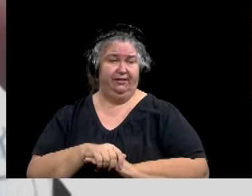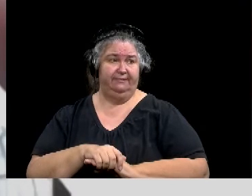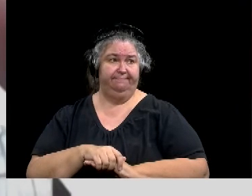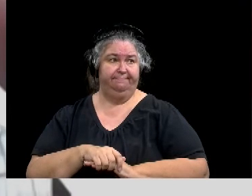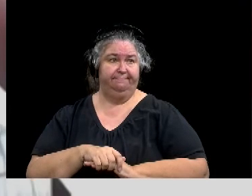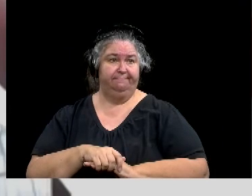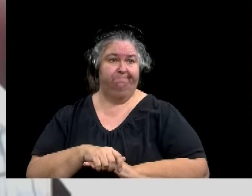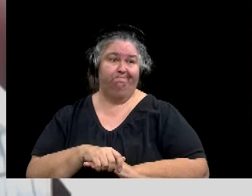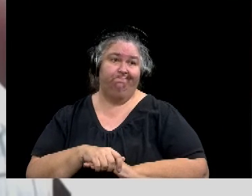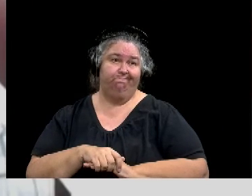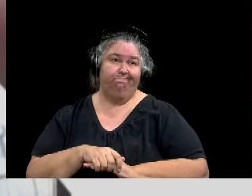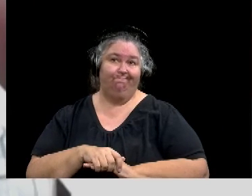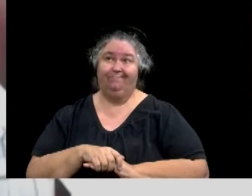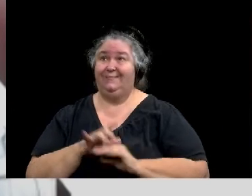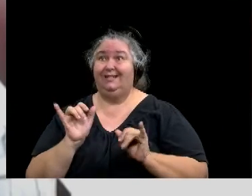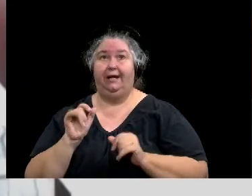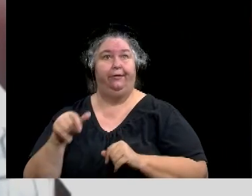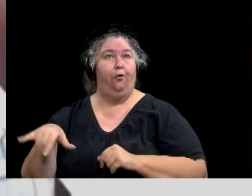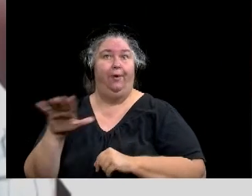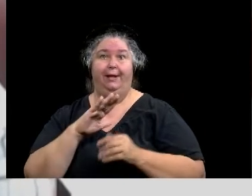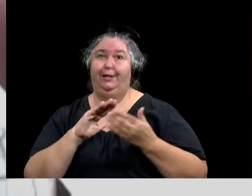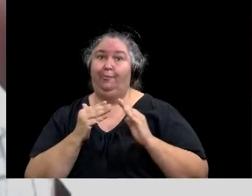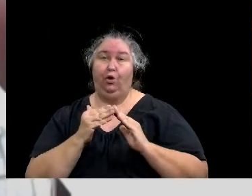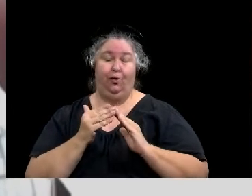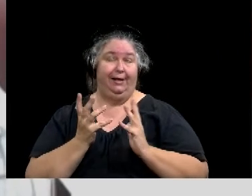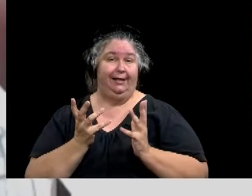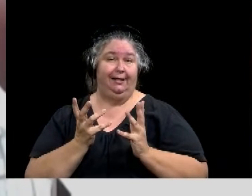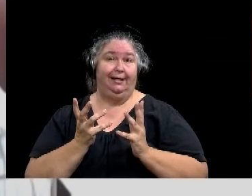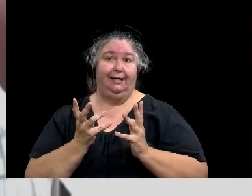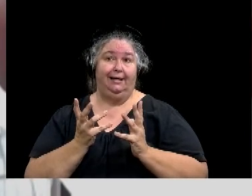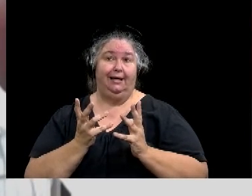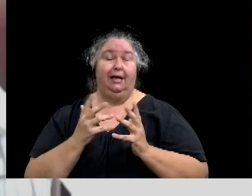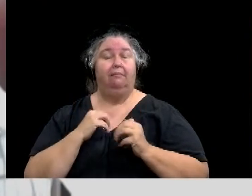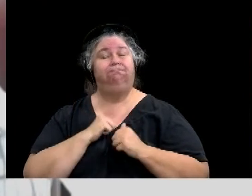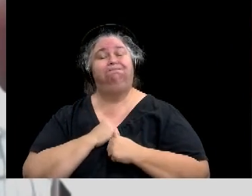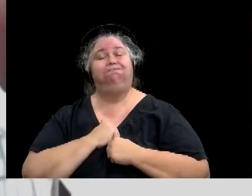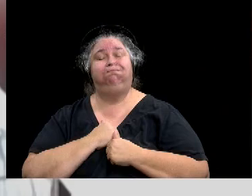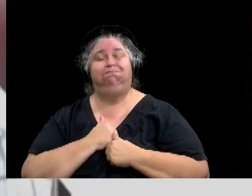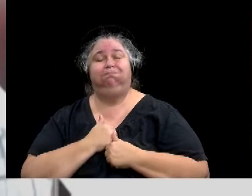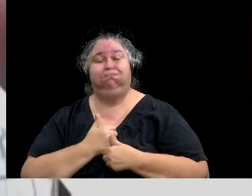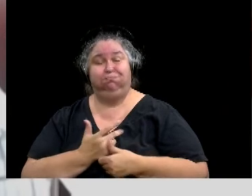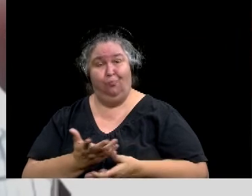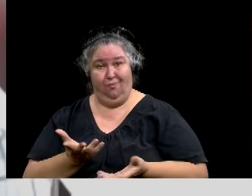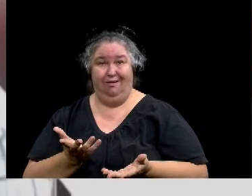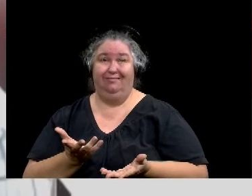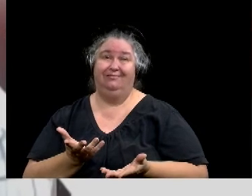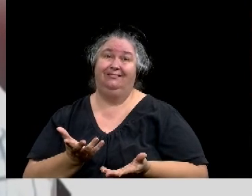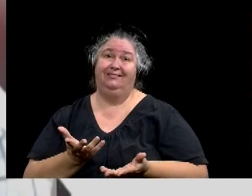los empleados y como los demás de la comunidad está bajando